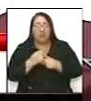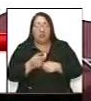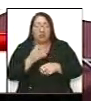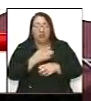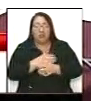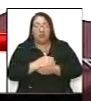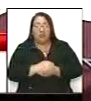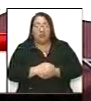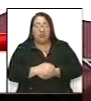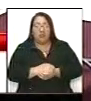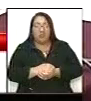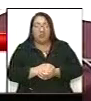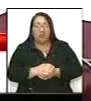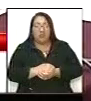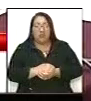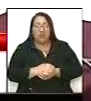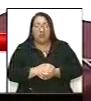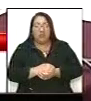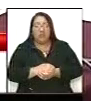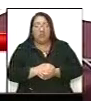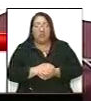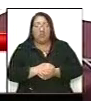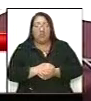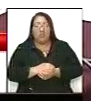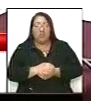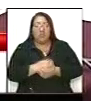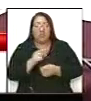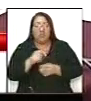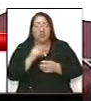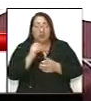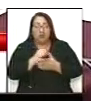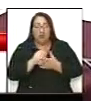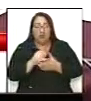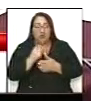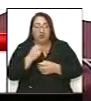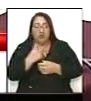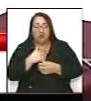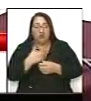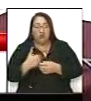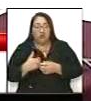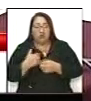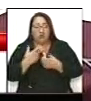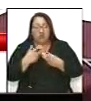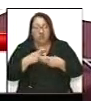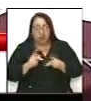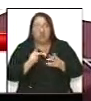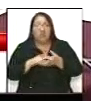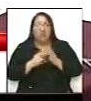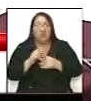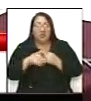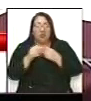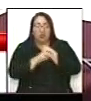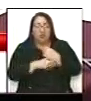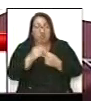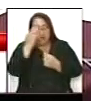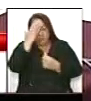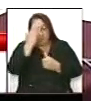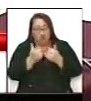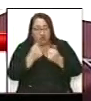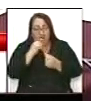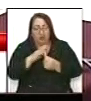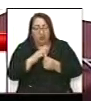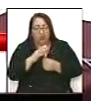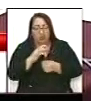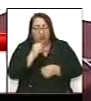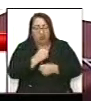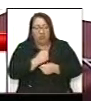antes. Y esa inscripción, Presidenta, permitirá que el país sepa cuáles van a